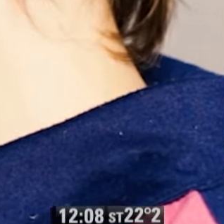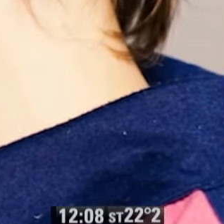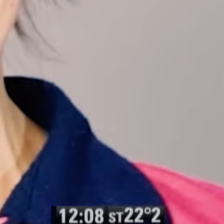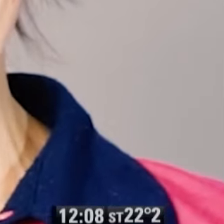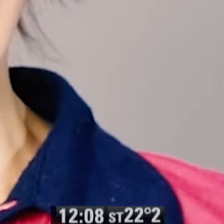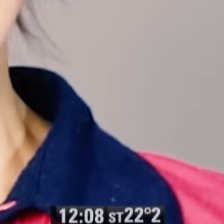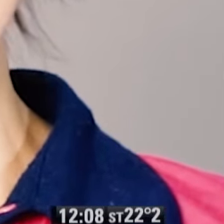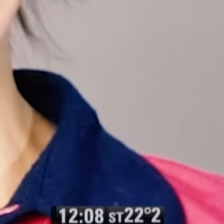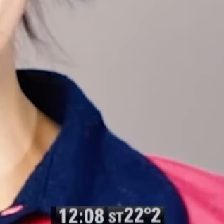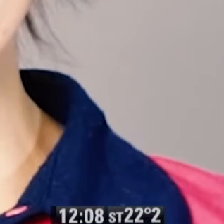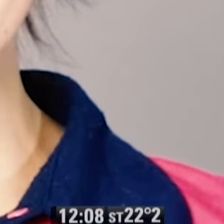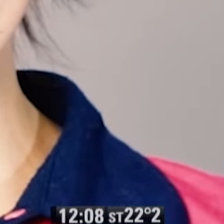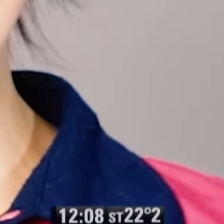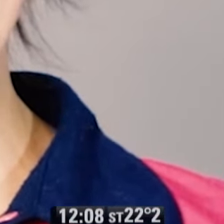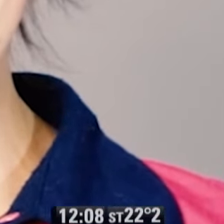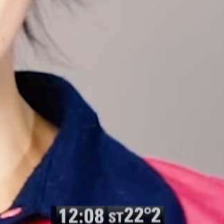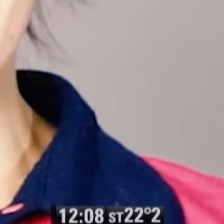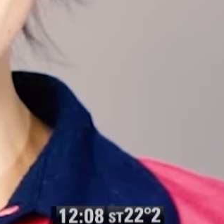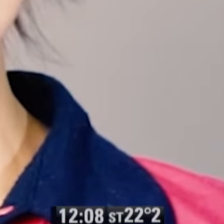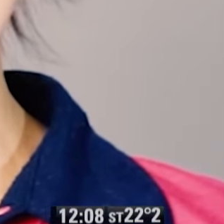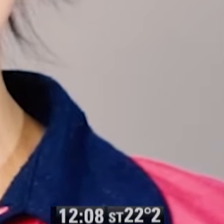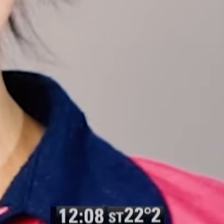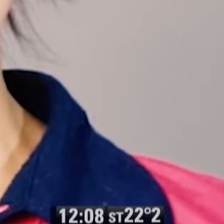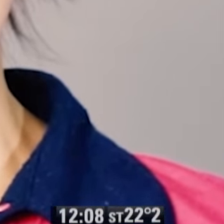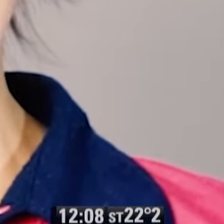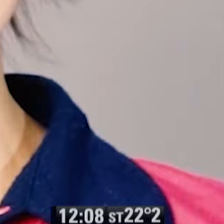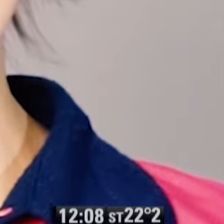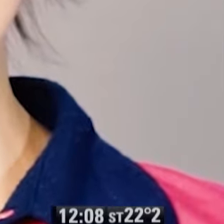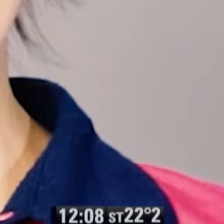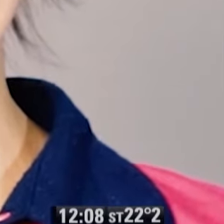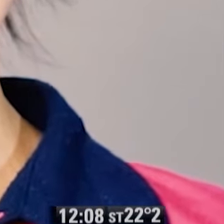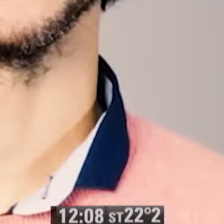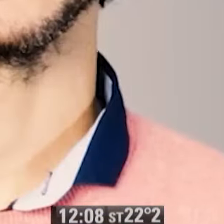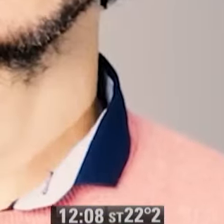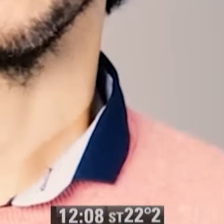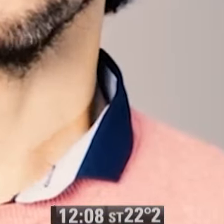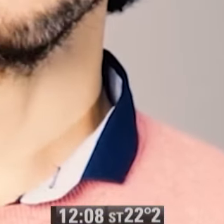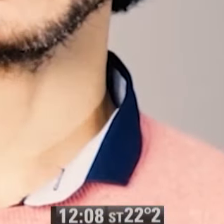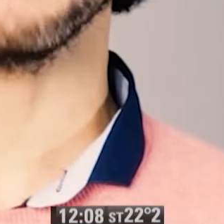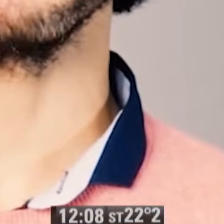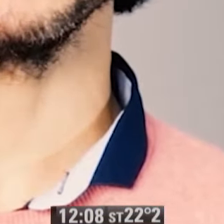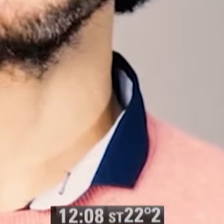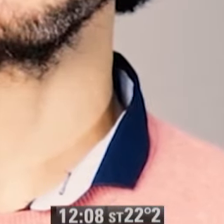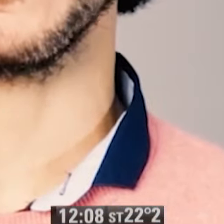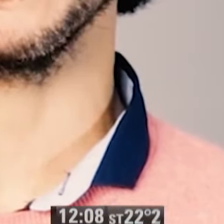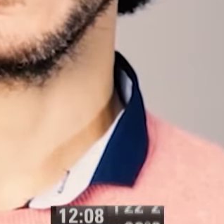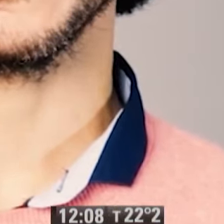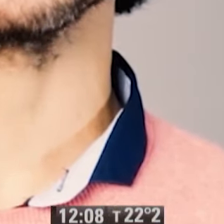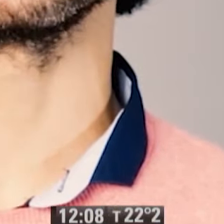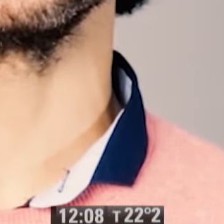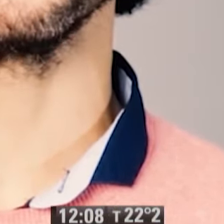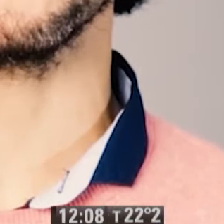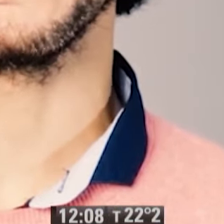su e. Uma capirua, suo, a sué. Uma